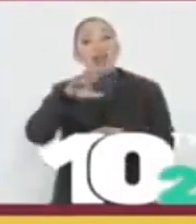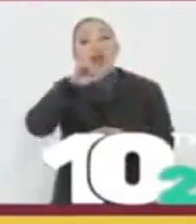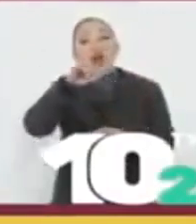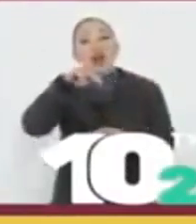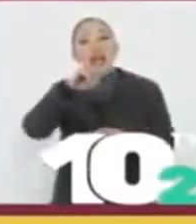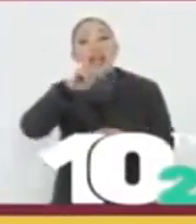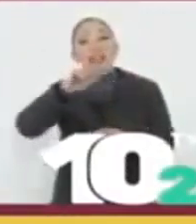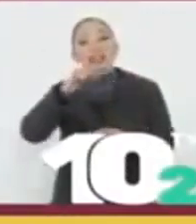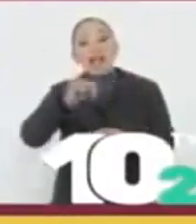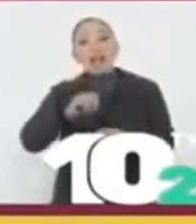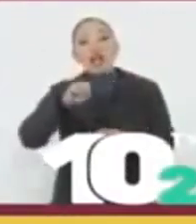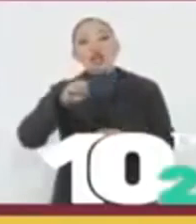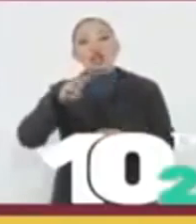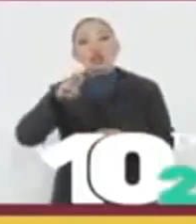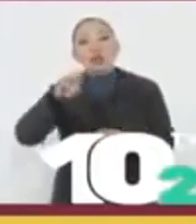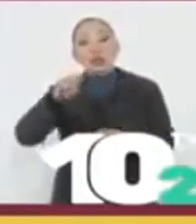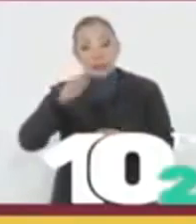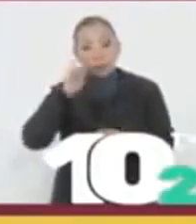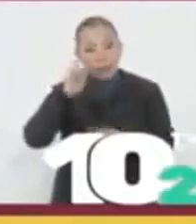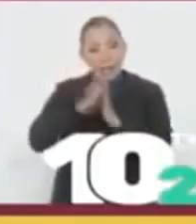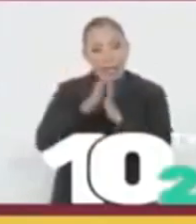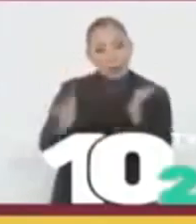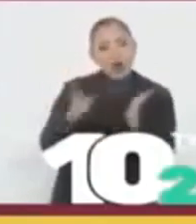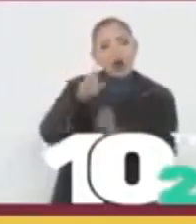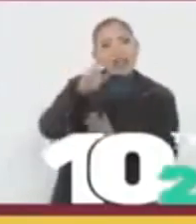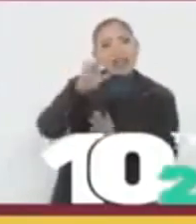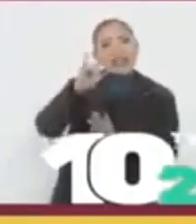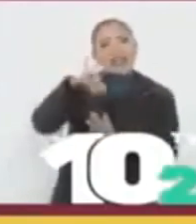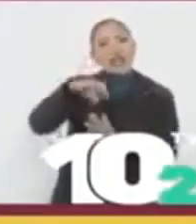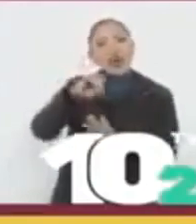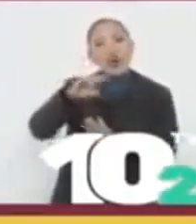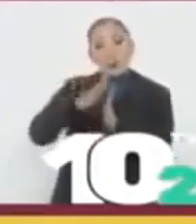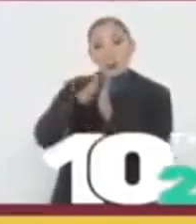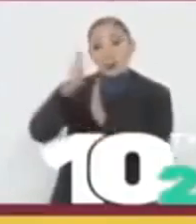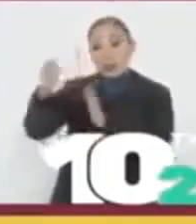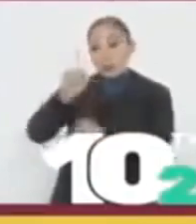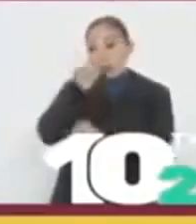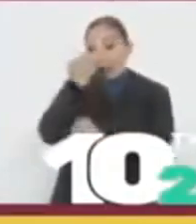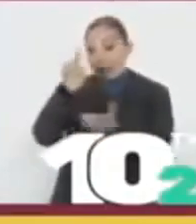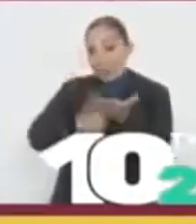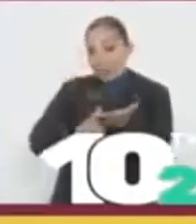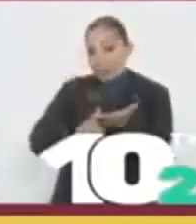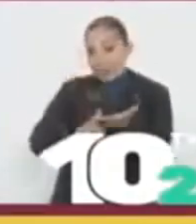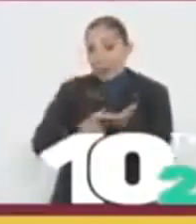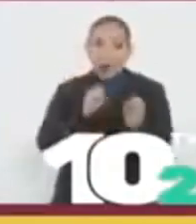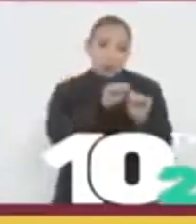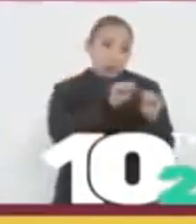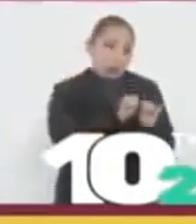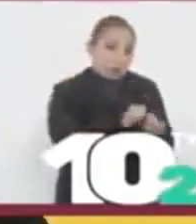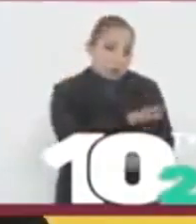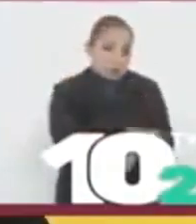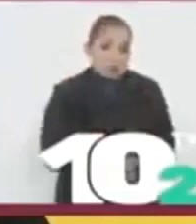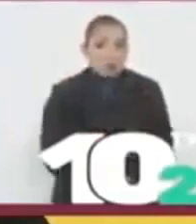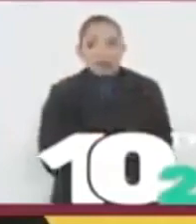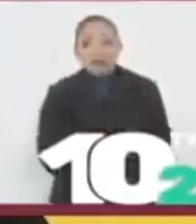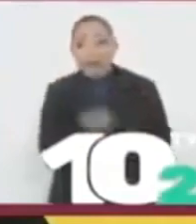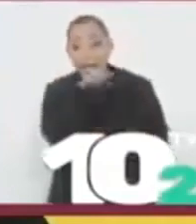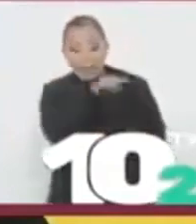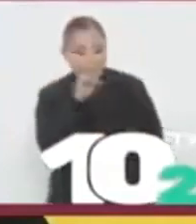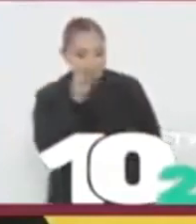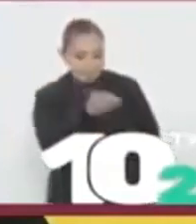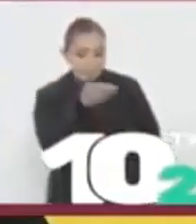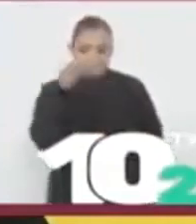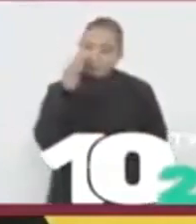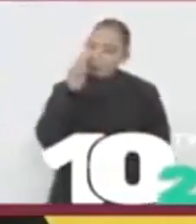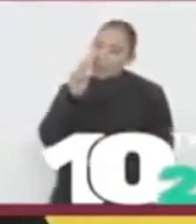autor Jonathan Swift, que pueden encontrar en los libros del rincón de las bibliotecas escolares y del aula.